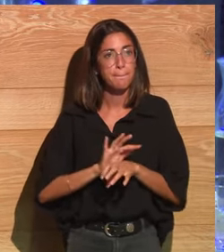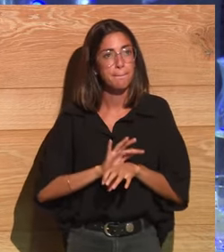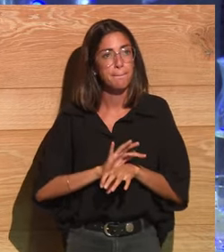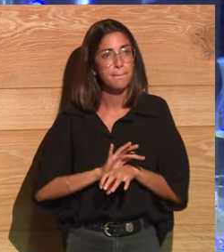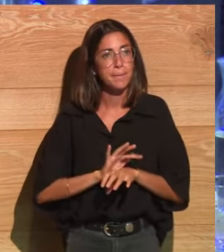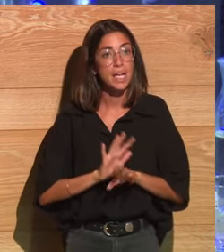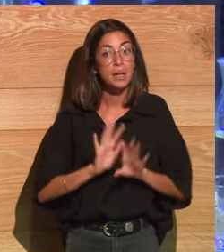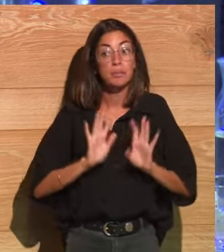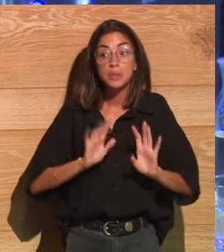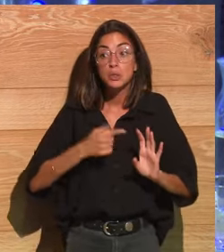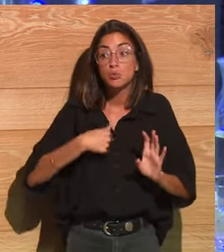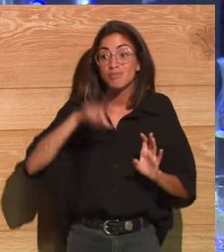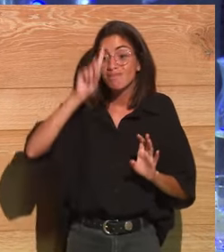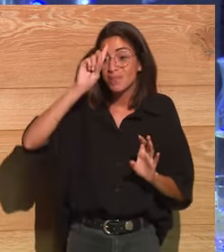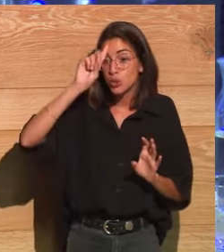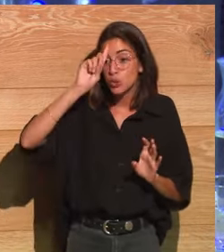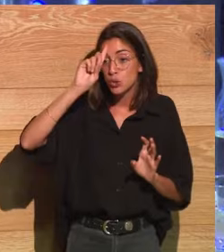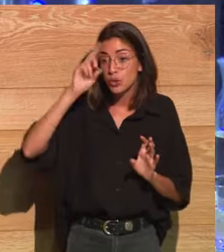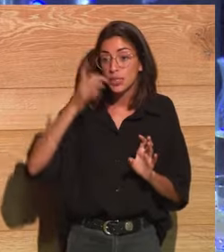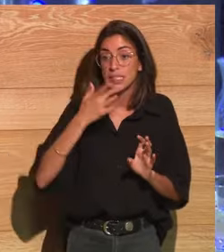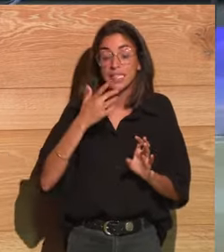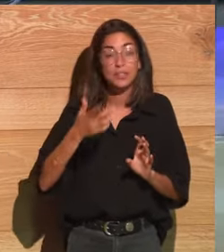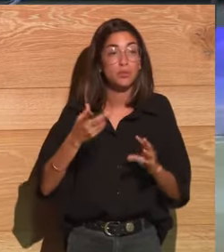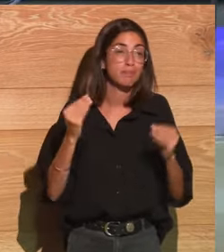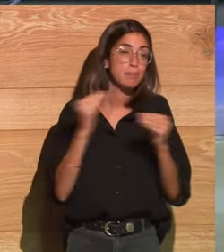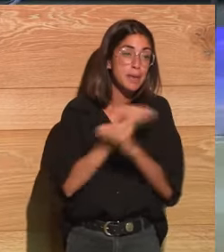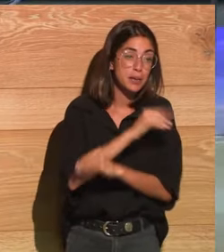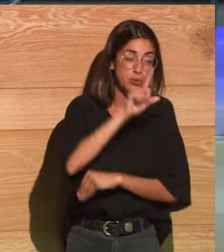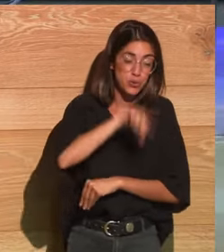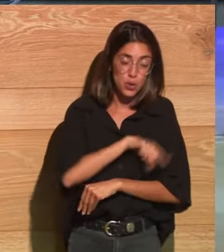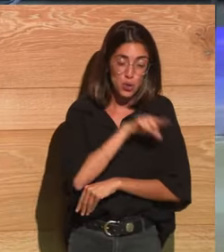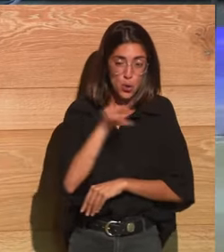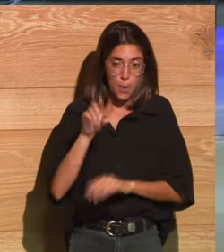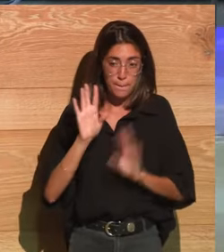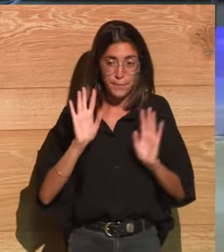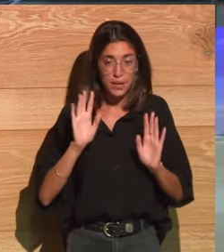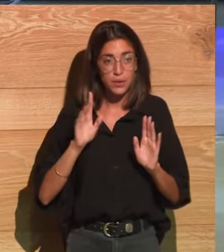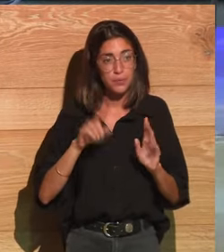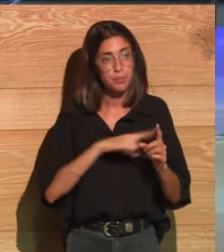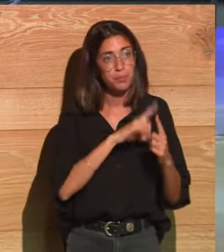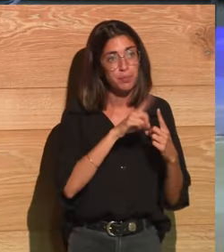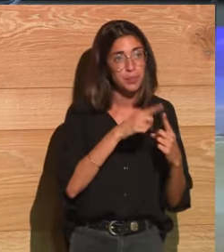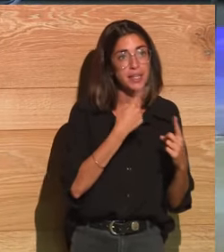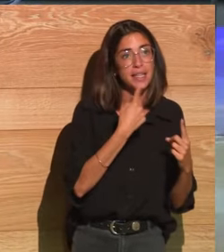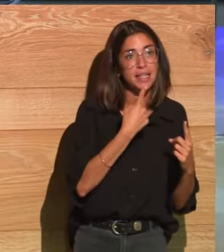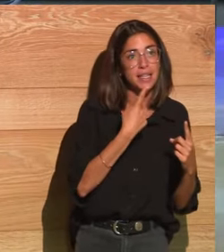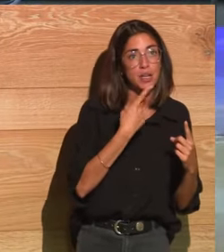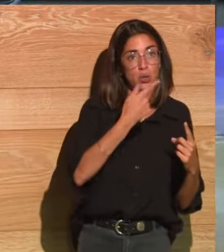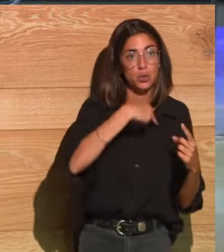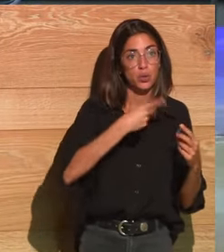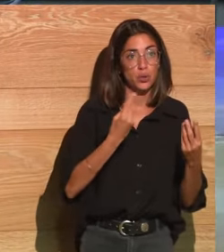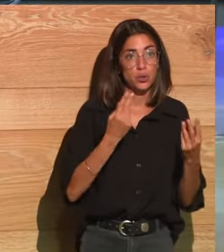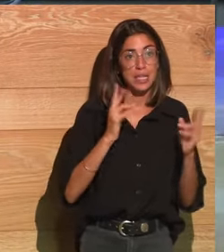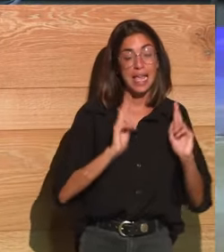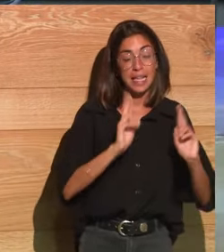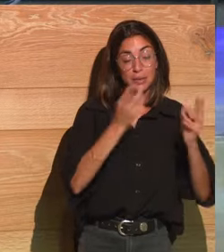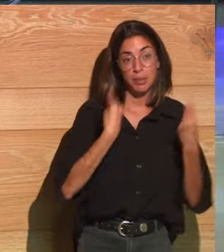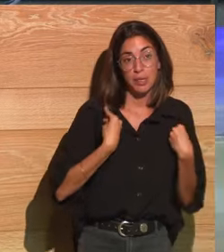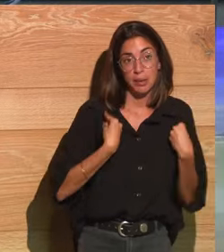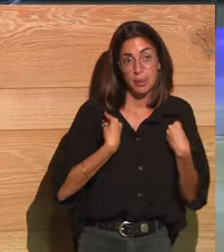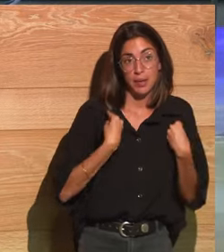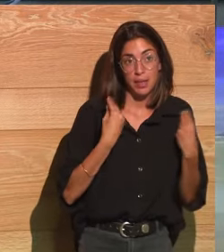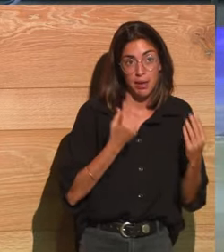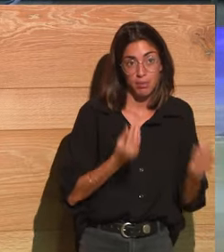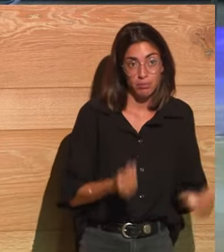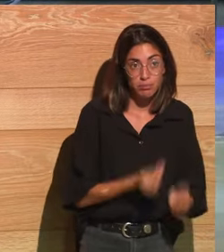no sé si es un poco paradójico, ¿no? Pero de un lado decías que claro, tenemos una esperanza de vida